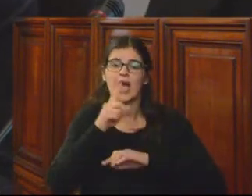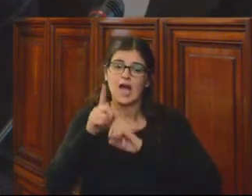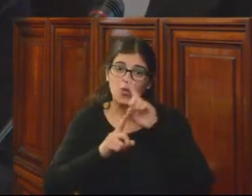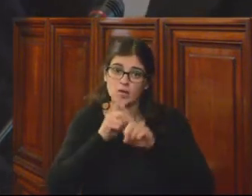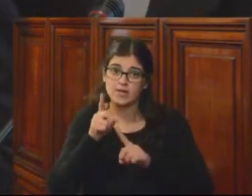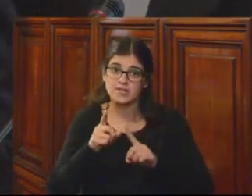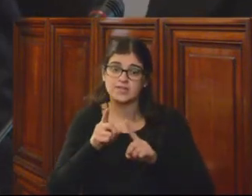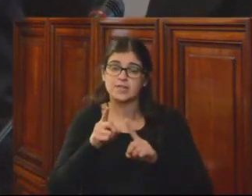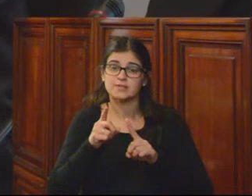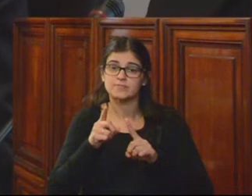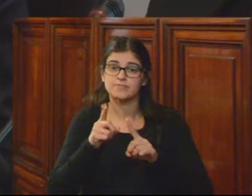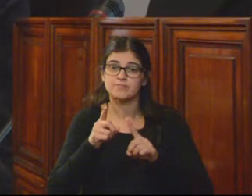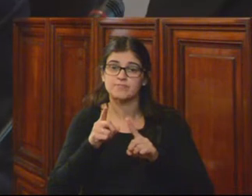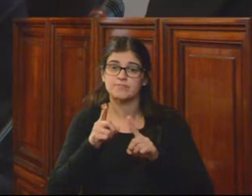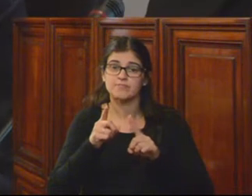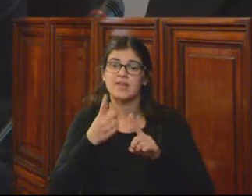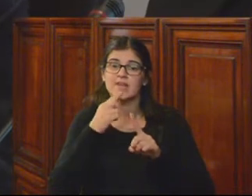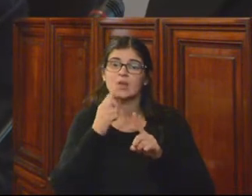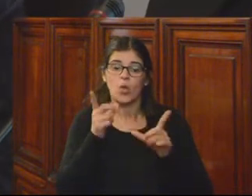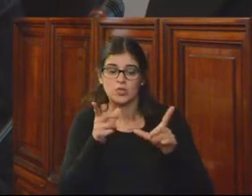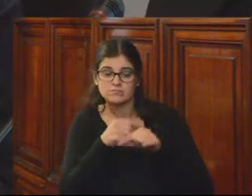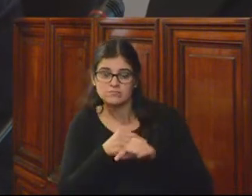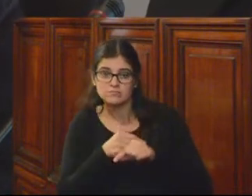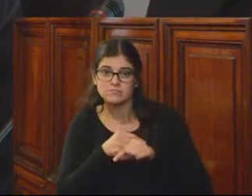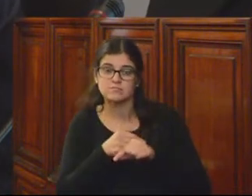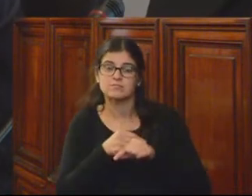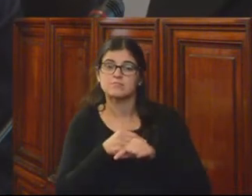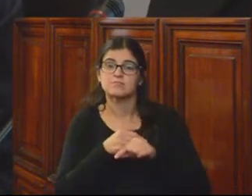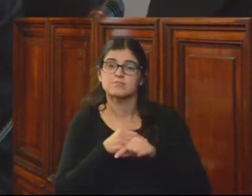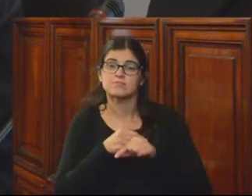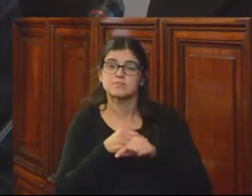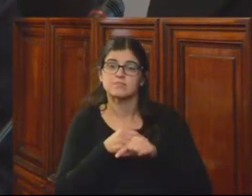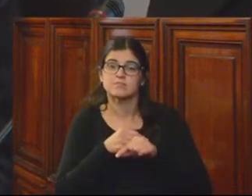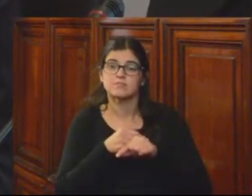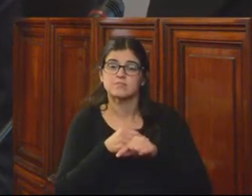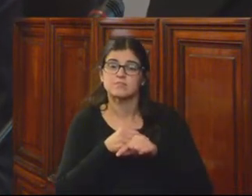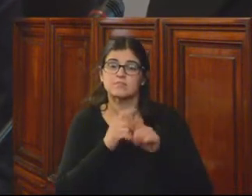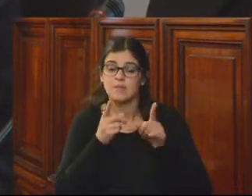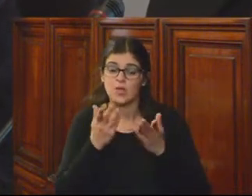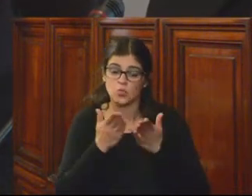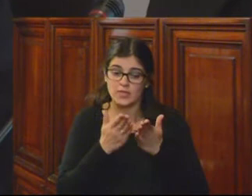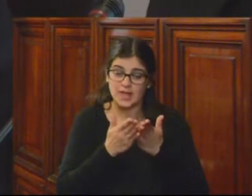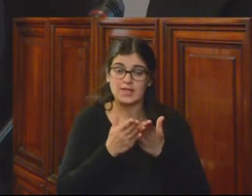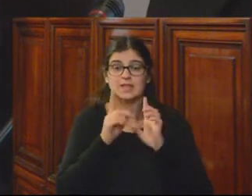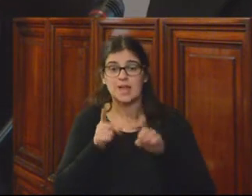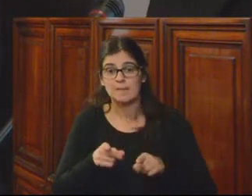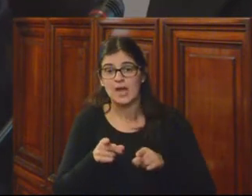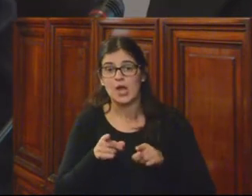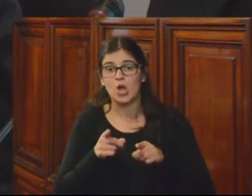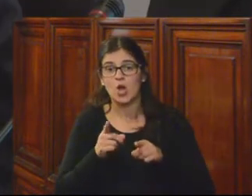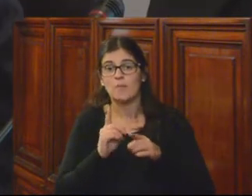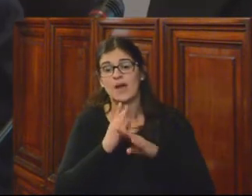universidad y el egreso y la tanto de estudiantes como el ingreso